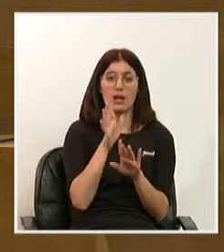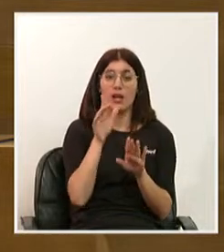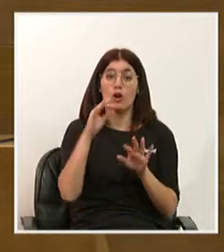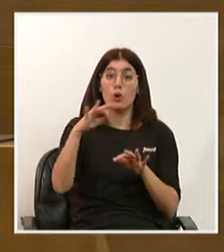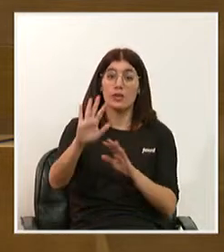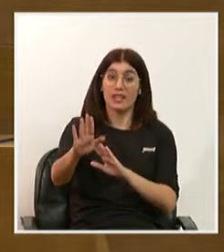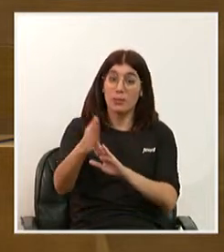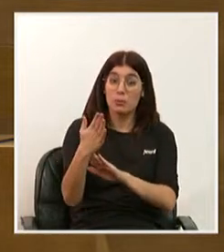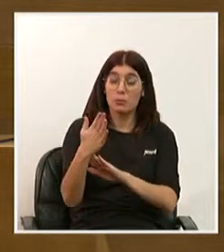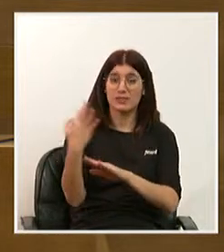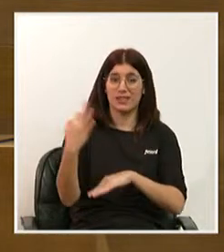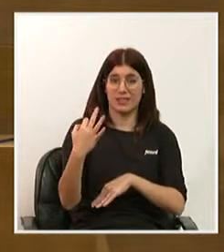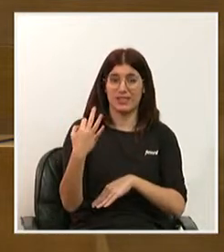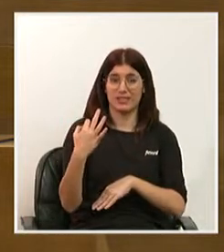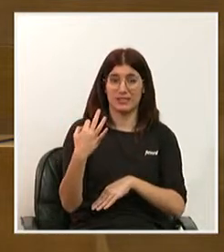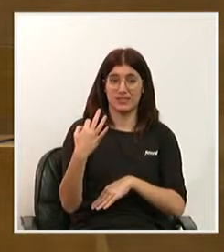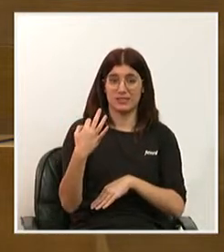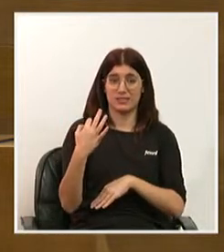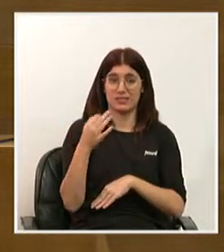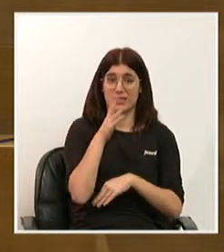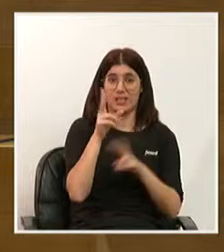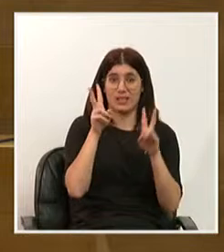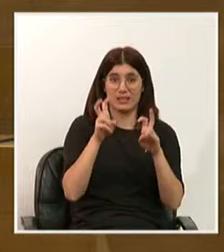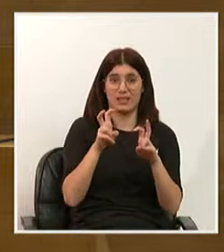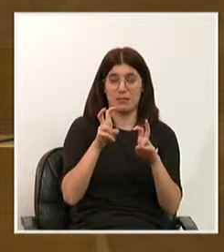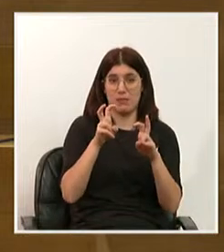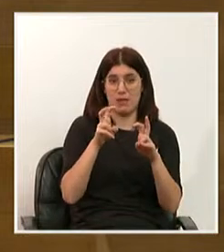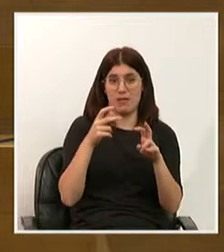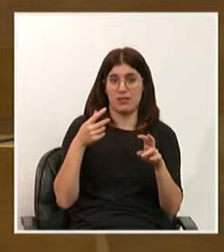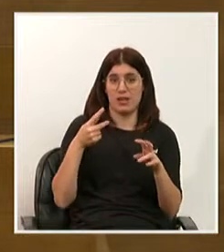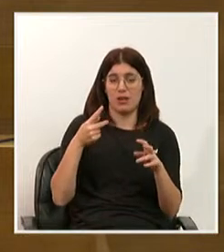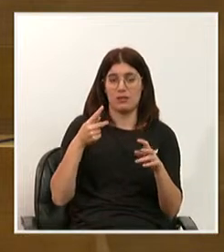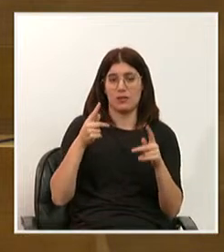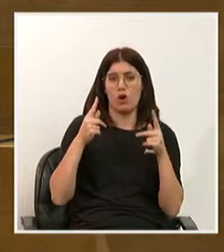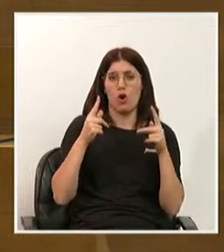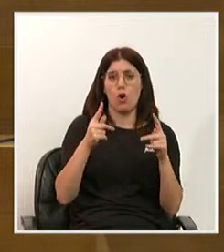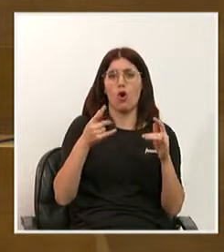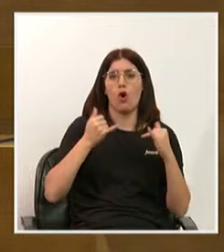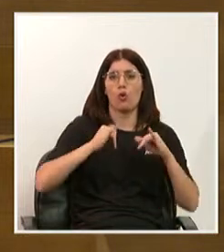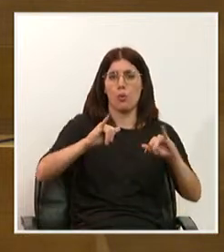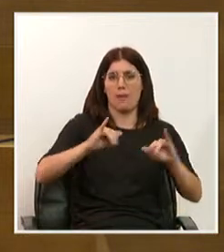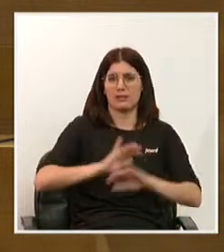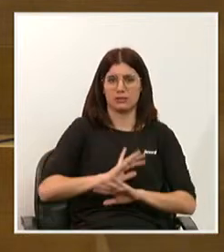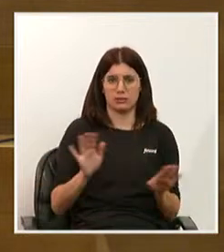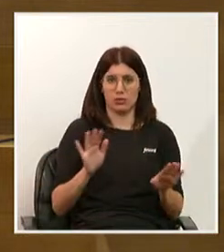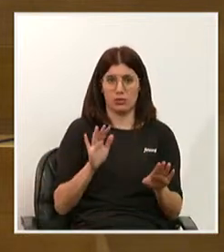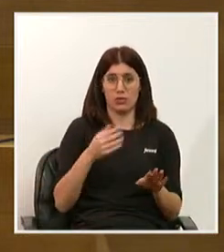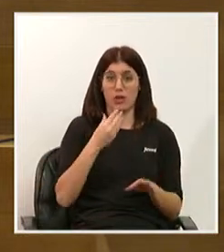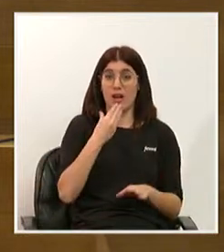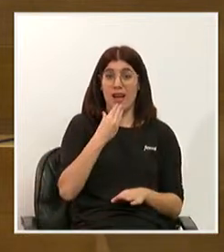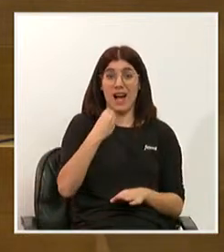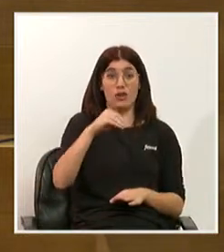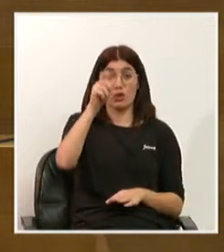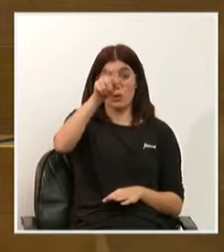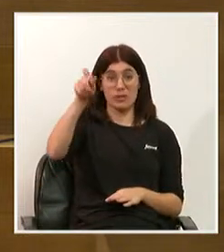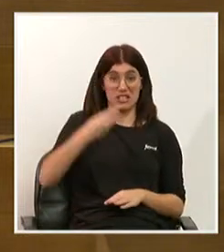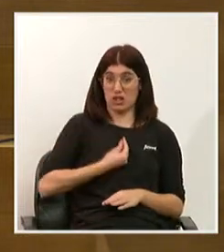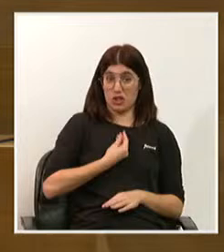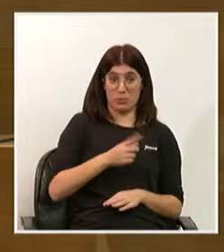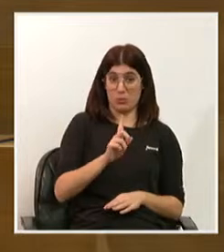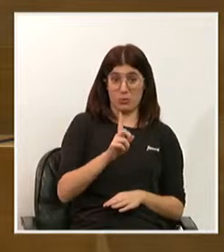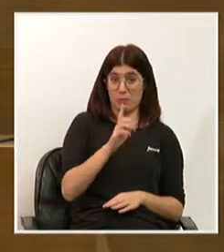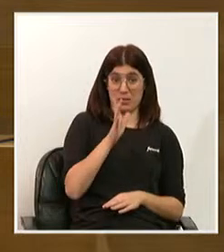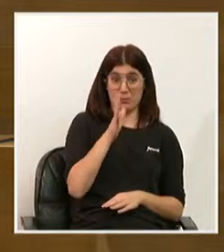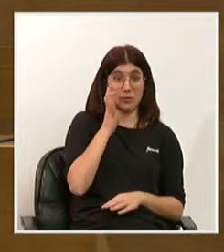present sig sobre ocupa ilegal Mira la ocupa ilegal a persones no preocupa sa per qué no